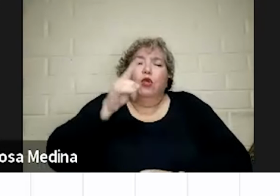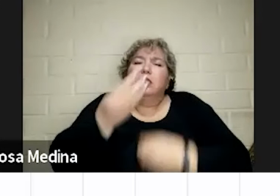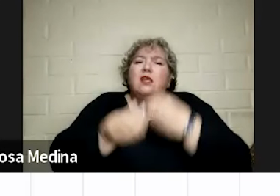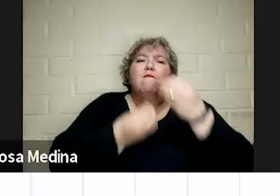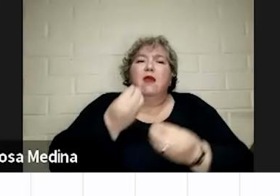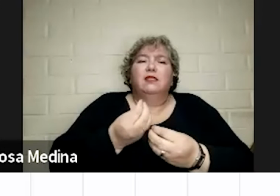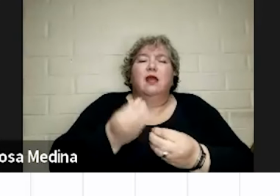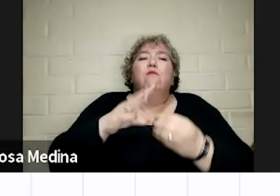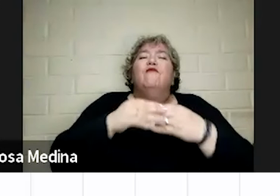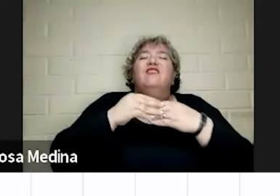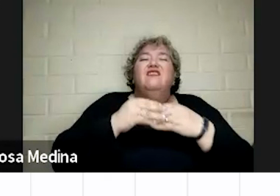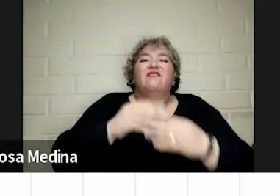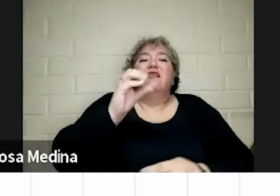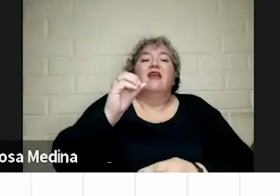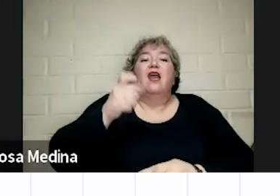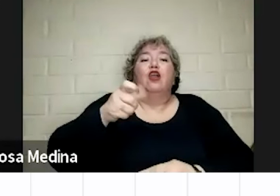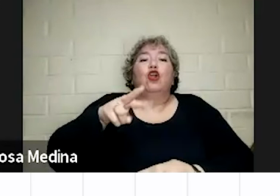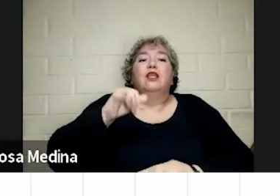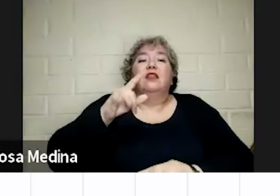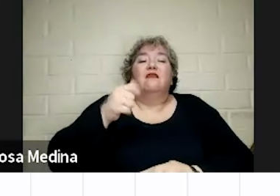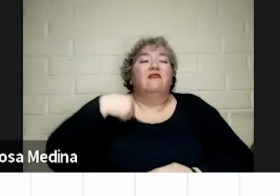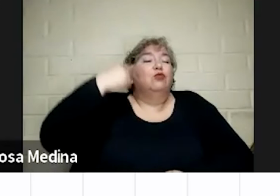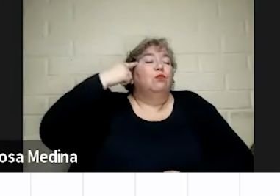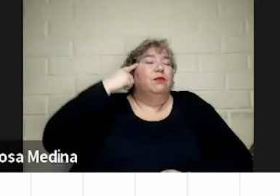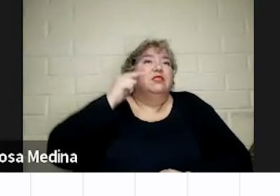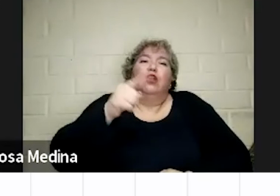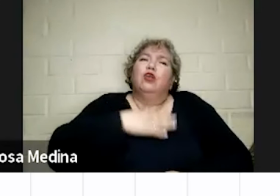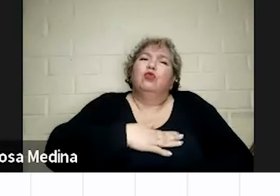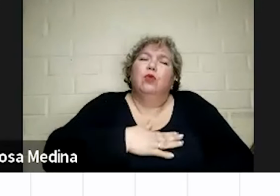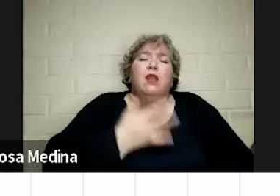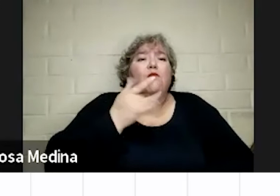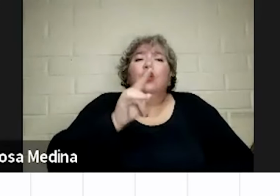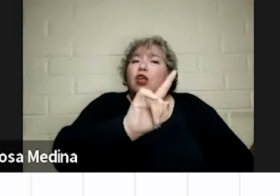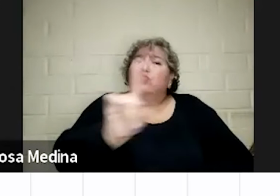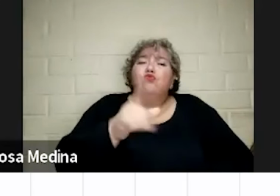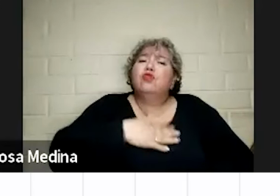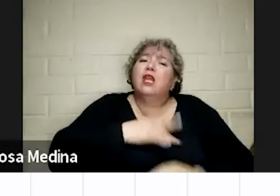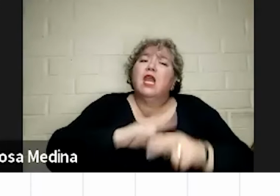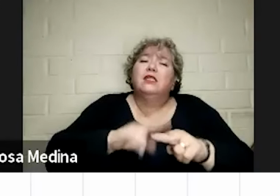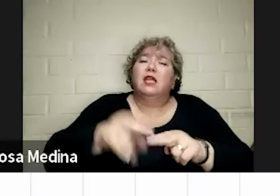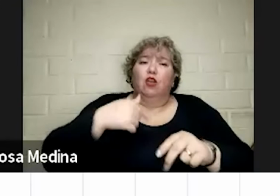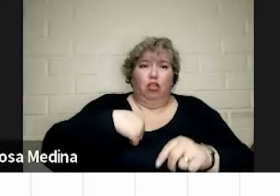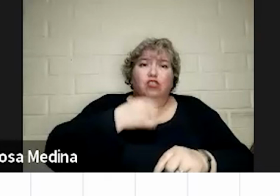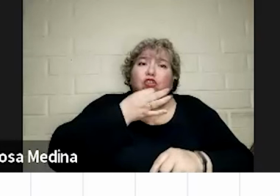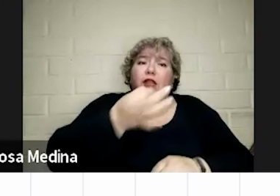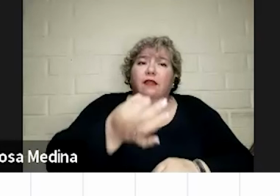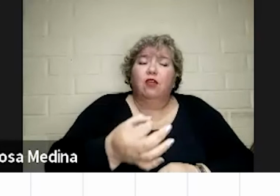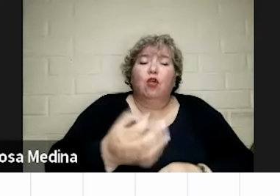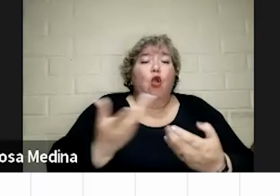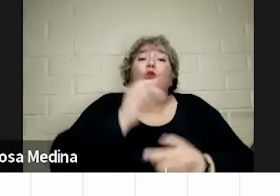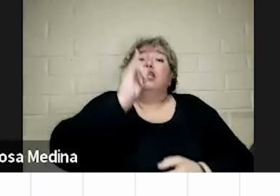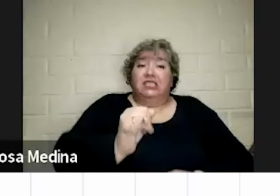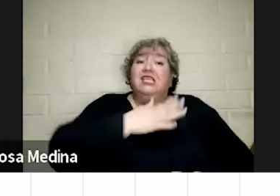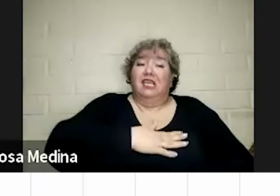cognitiva. Puedo pensar a lo mejor qué es lo que tú quieres, por qué no quieres hacer lo que yo quiero hacer, o por qué sí quieres, etcétera.